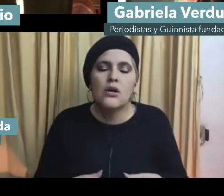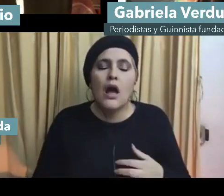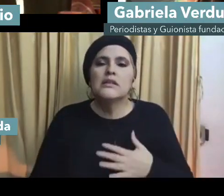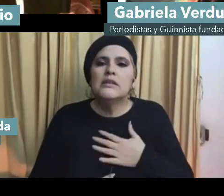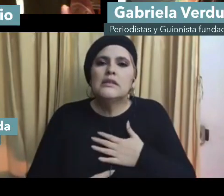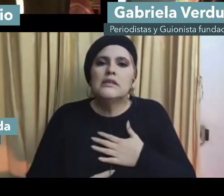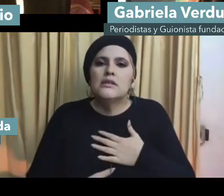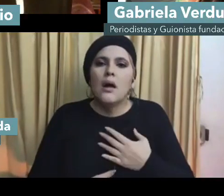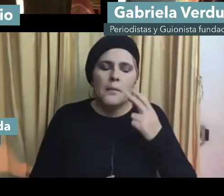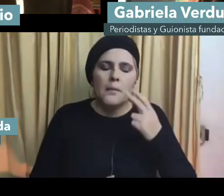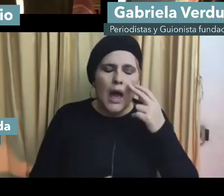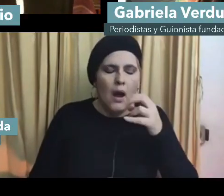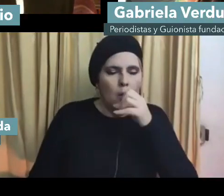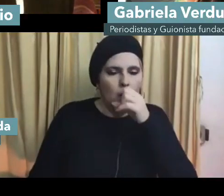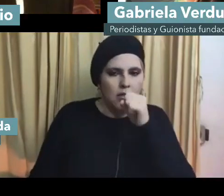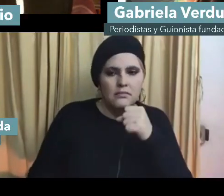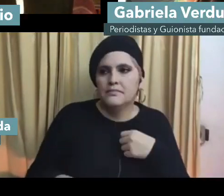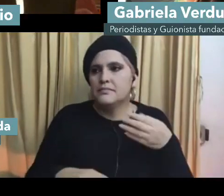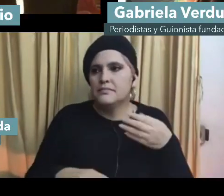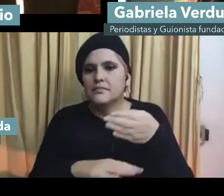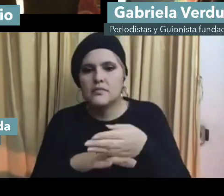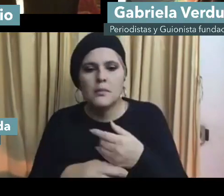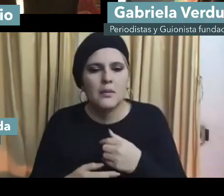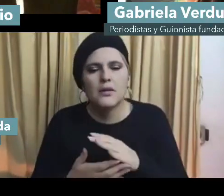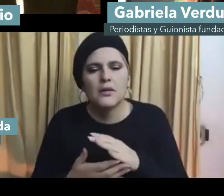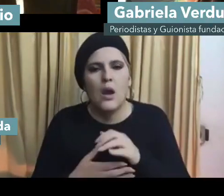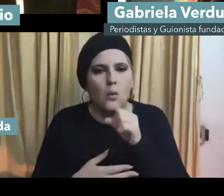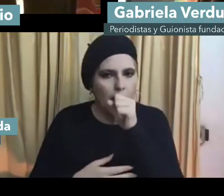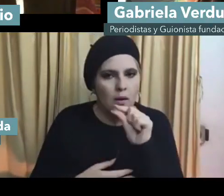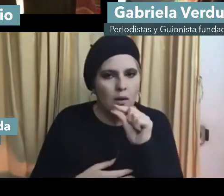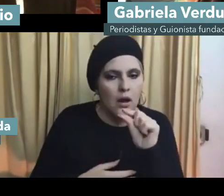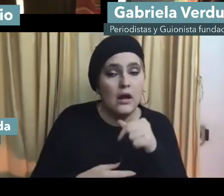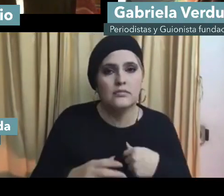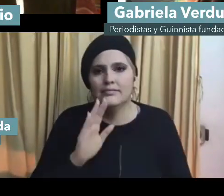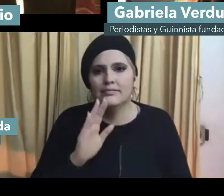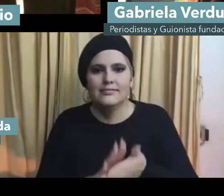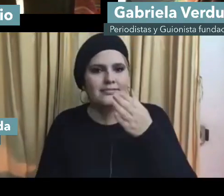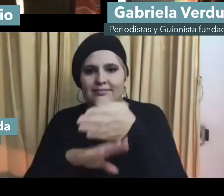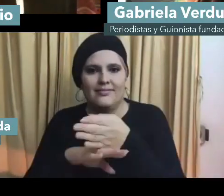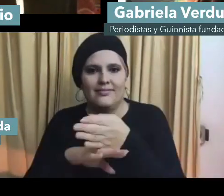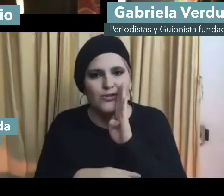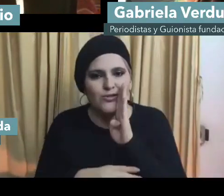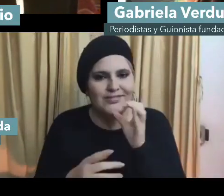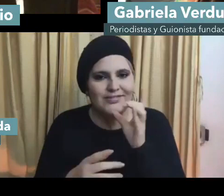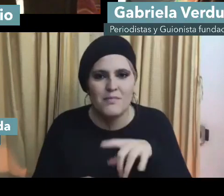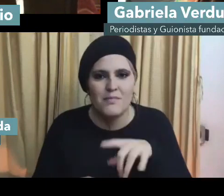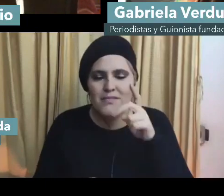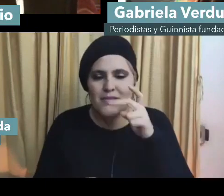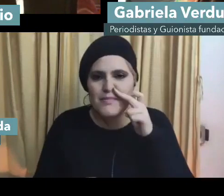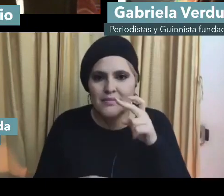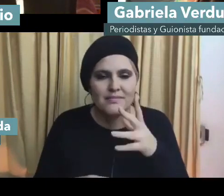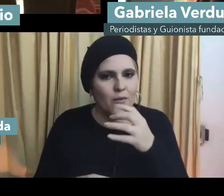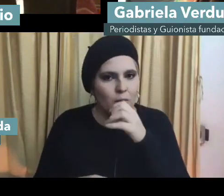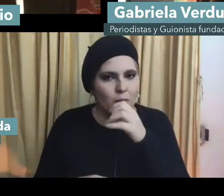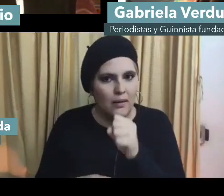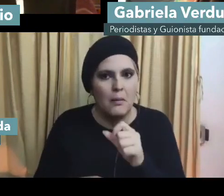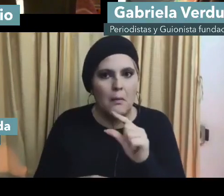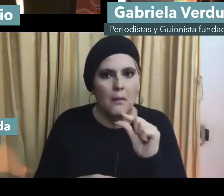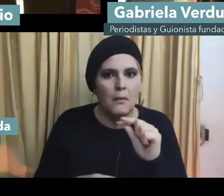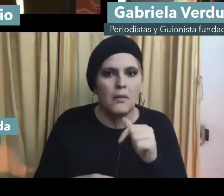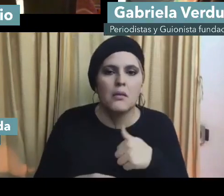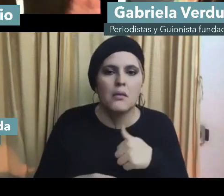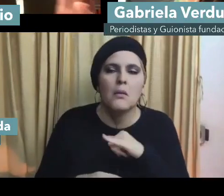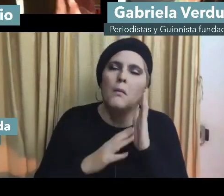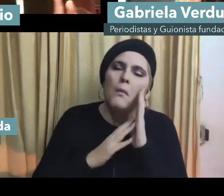la charla, voy a aguantar un ratito, pero terminando la charla voy a hacer pipí, ¿ya? Porque si no, después me puede que me haga en la noche. ¿Eh? Moje a mi marido,